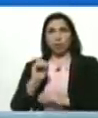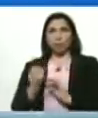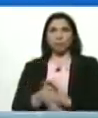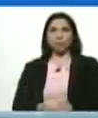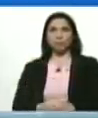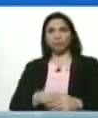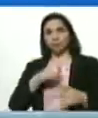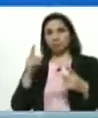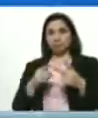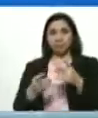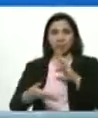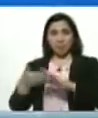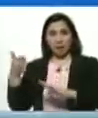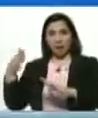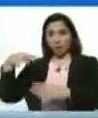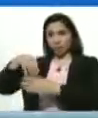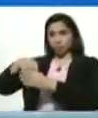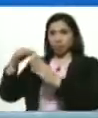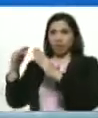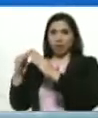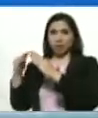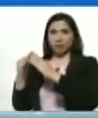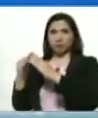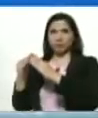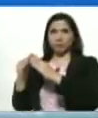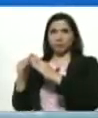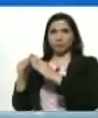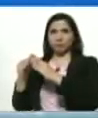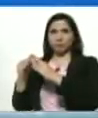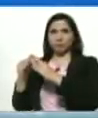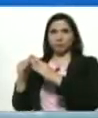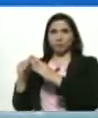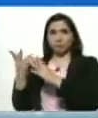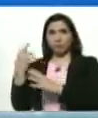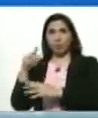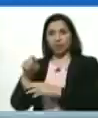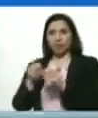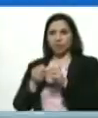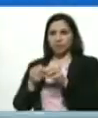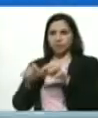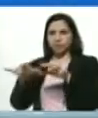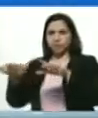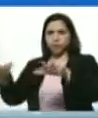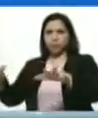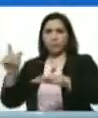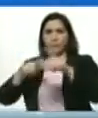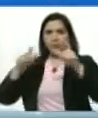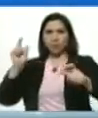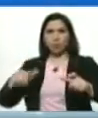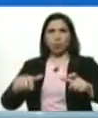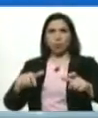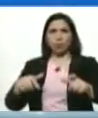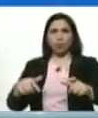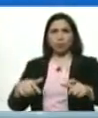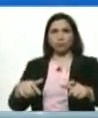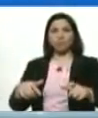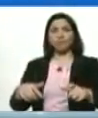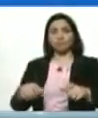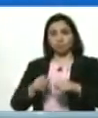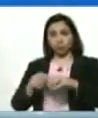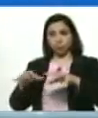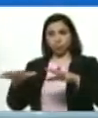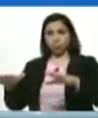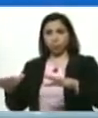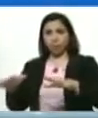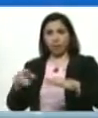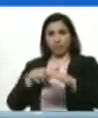se va para su casa por eso que se multiplican los casos se van para su casa y en la